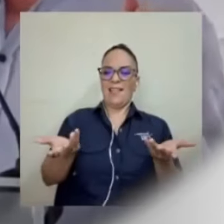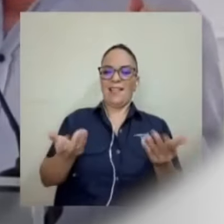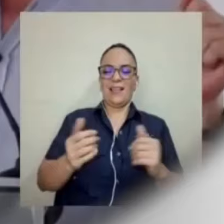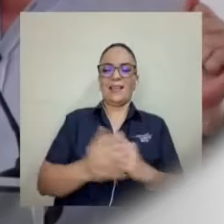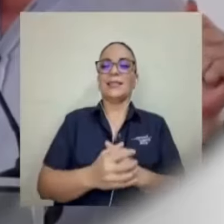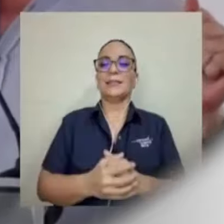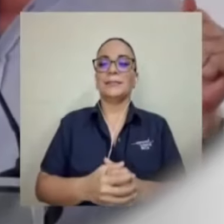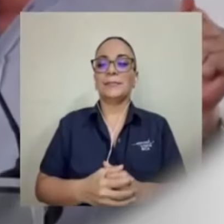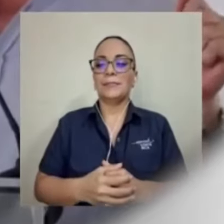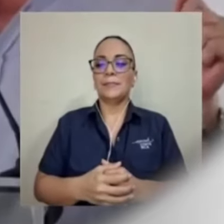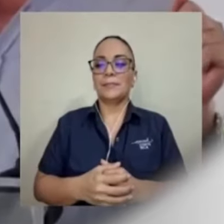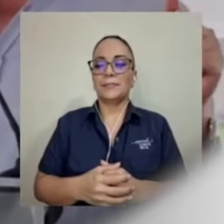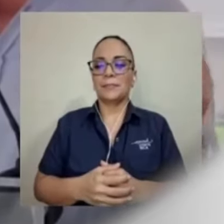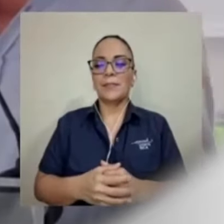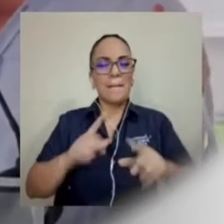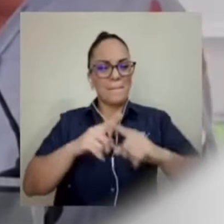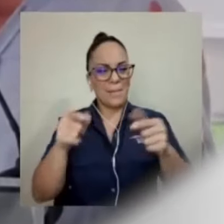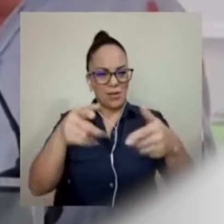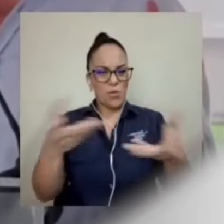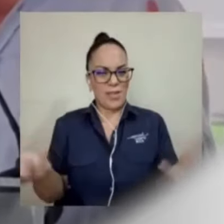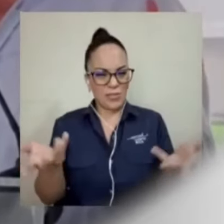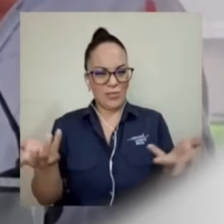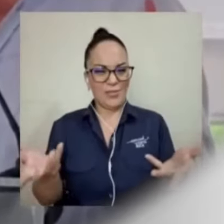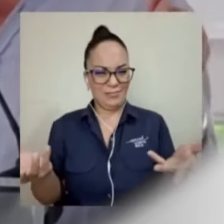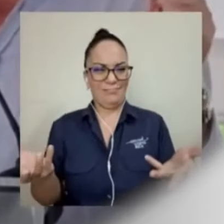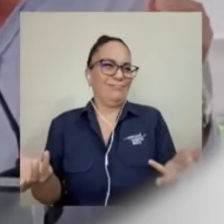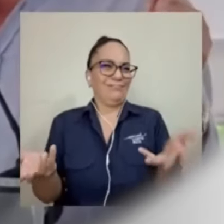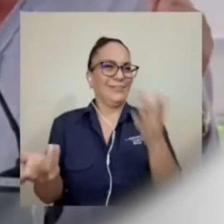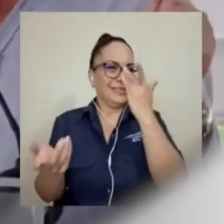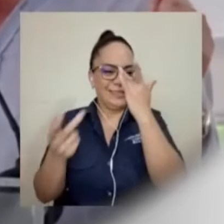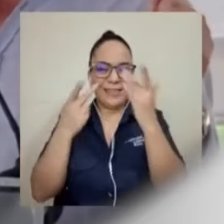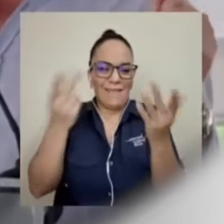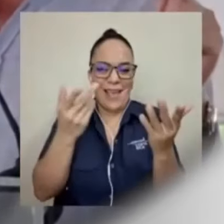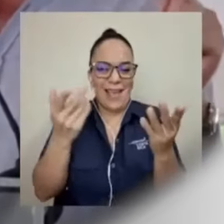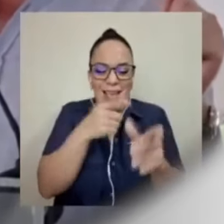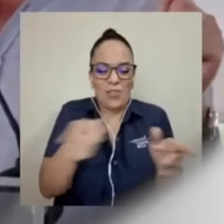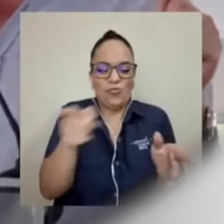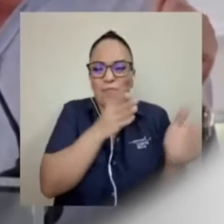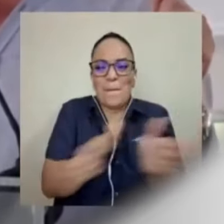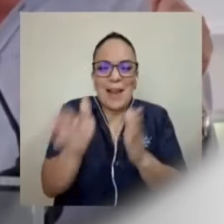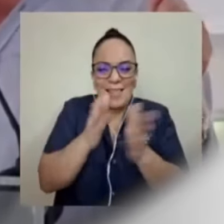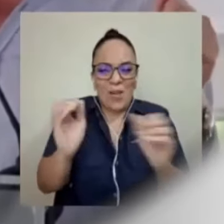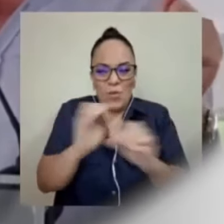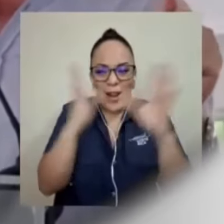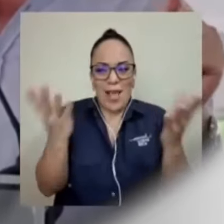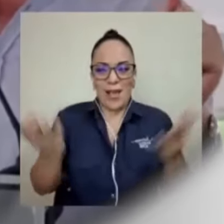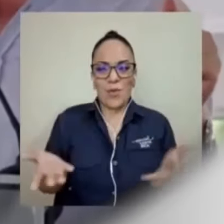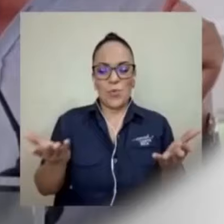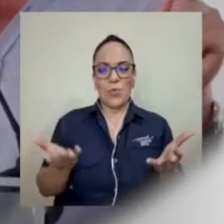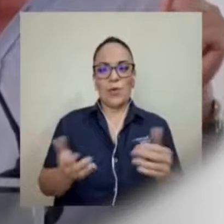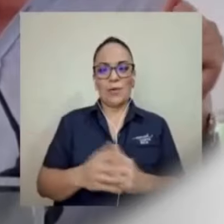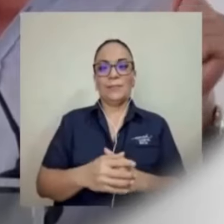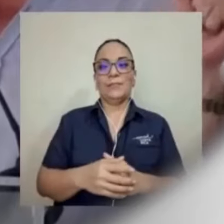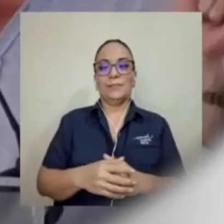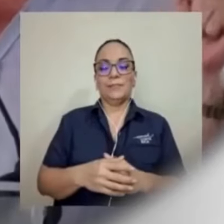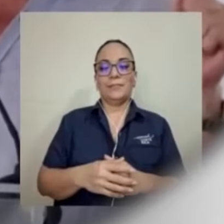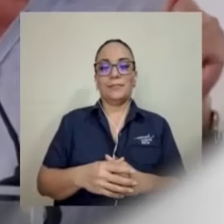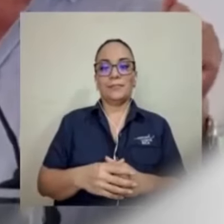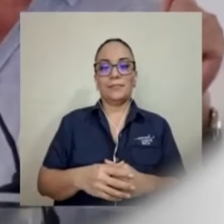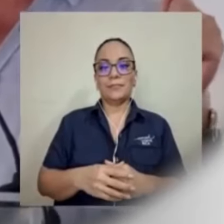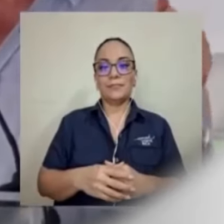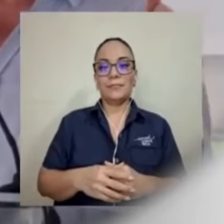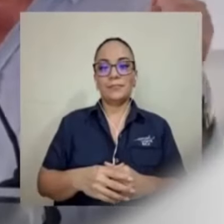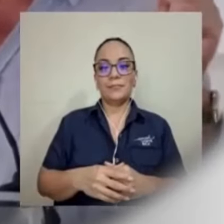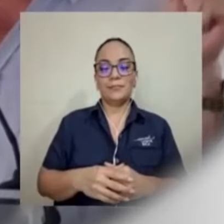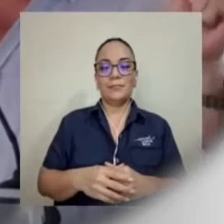estudiantil pero si eso no está montado eso parece un sabanero montado un toro aquí en las fiestas de